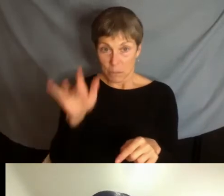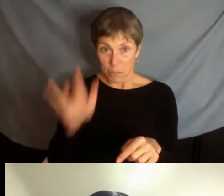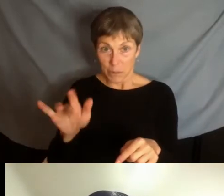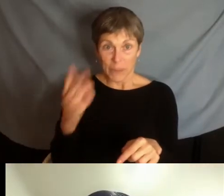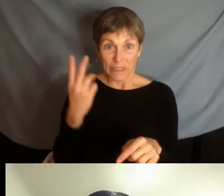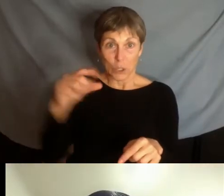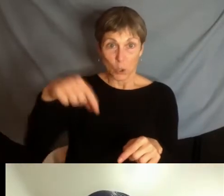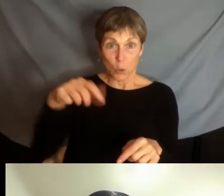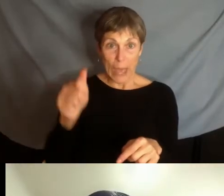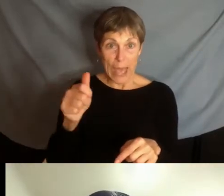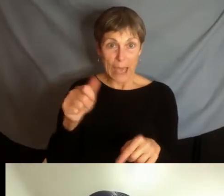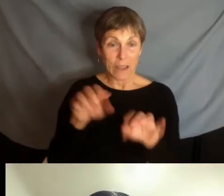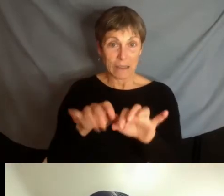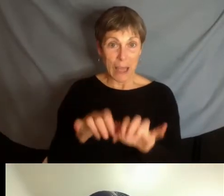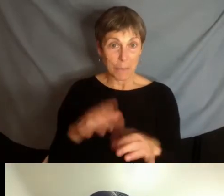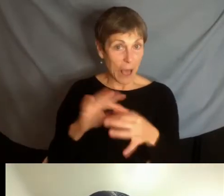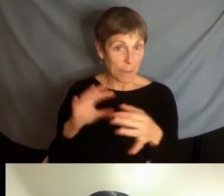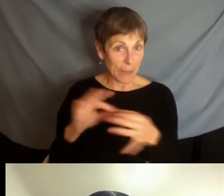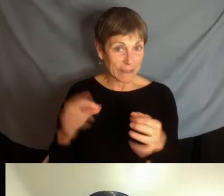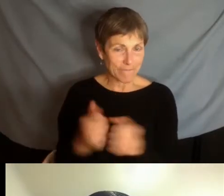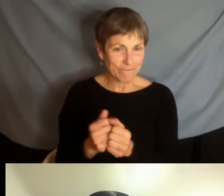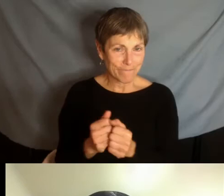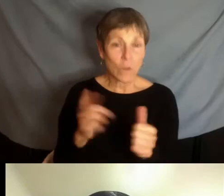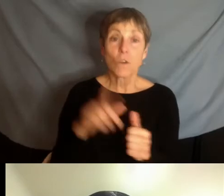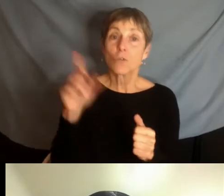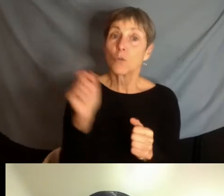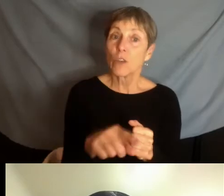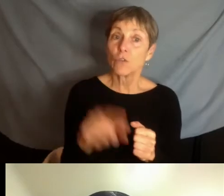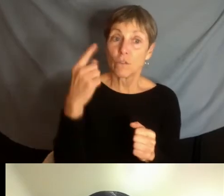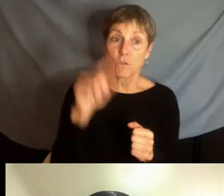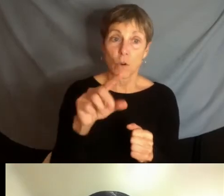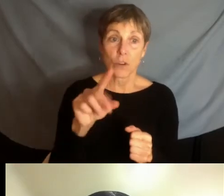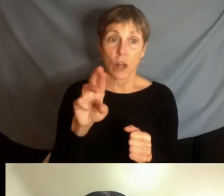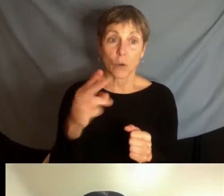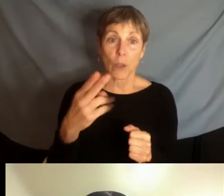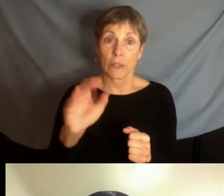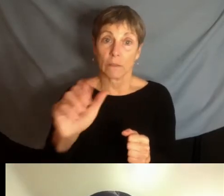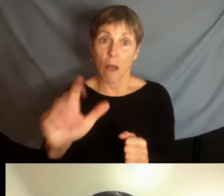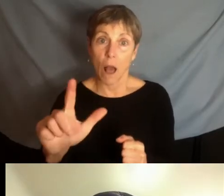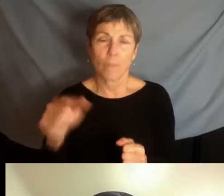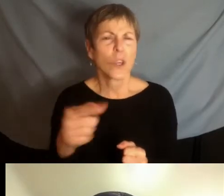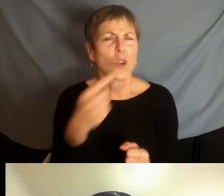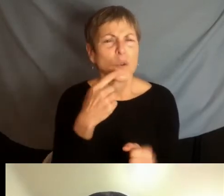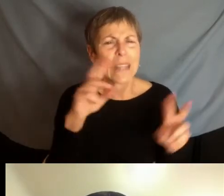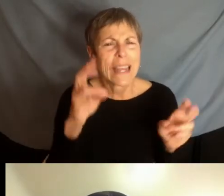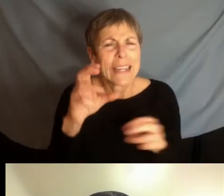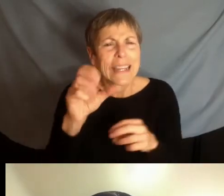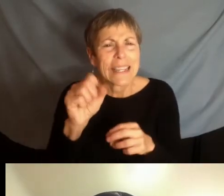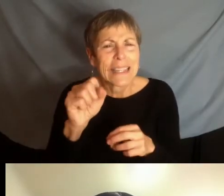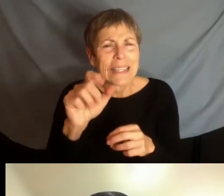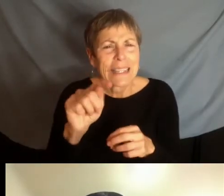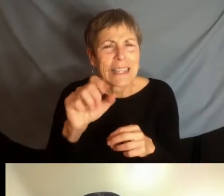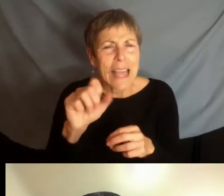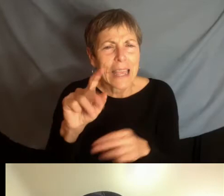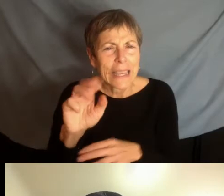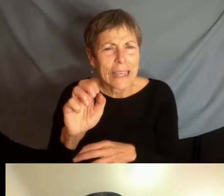ahí, usen el botón de Q&A y escriban sus comentarios. Y la primera pregunta para el doctor Gelal es, ¿qué quieres decir con el